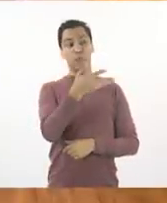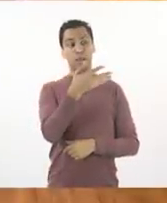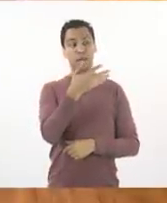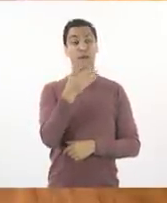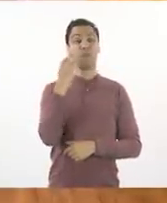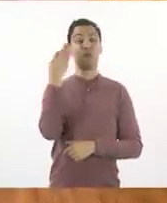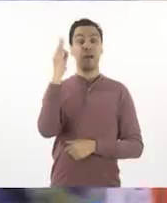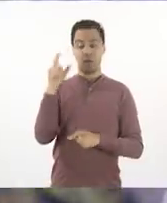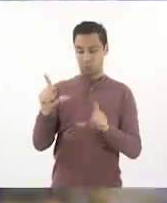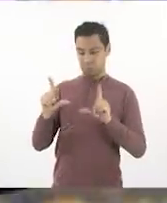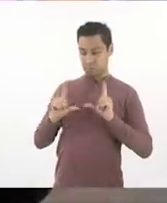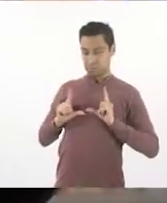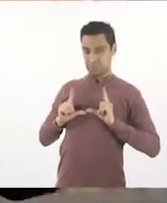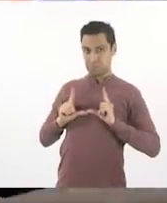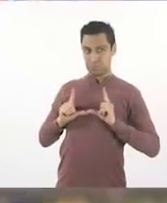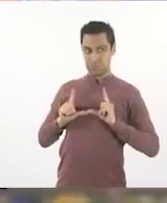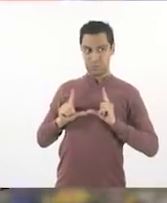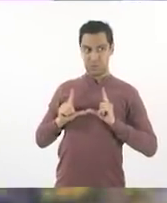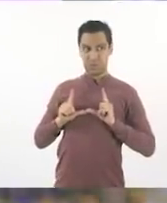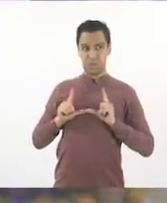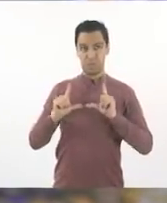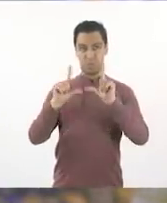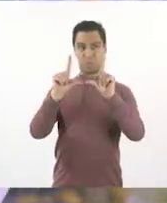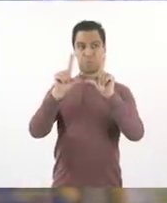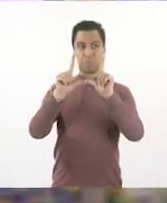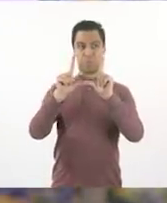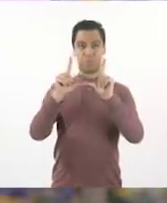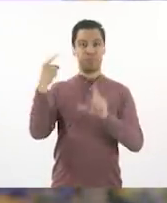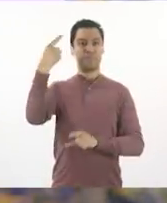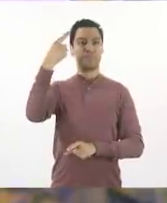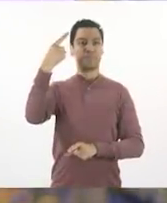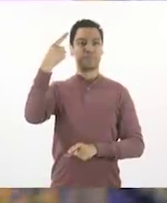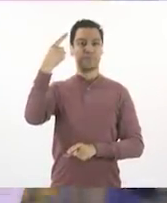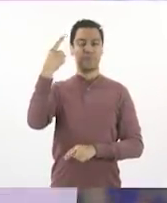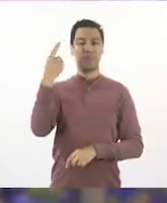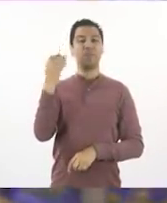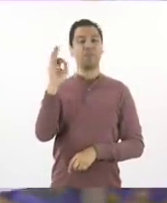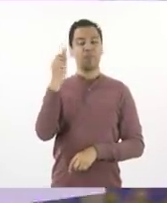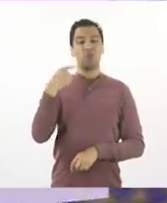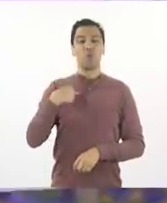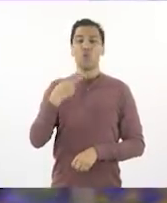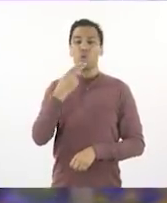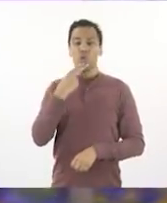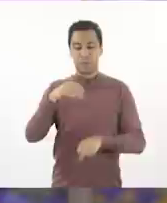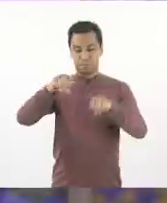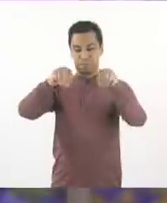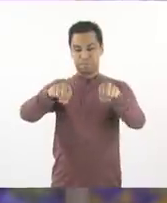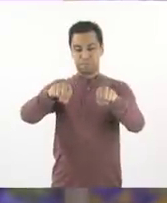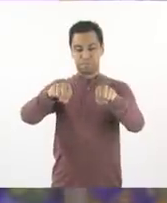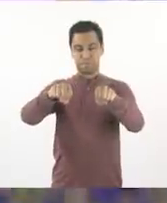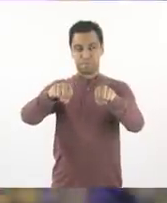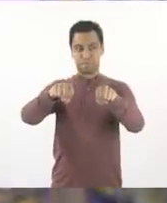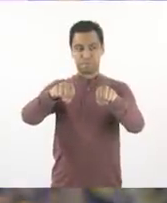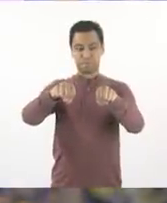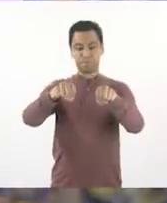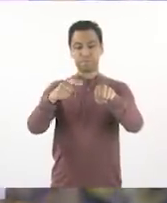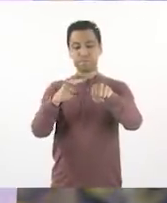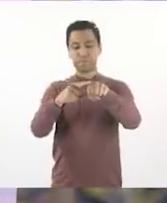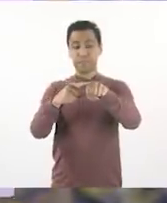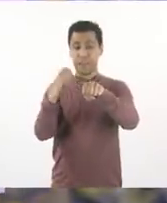Febrero. Febrero. Muy bien, febrero. Voy a usar mis nudillos para recordar lo que aprendimos hoy. Entonces tengo a